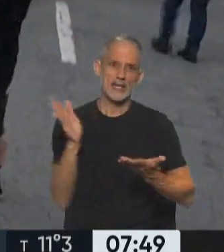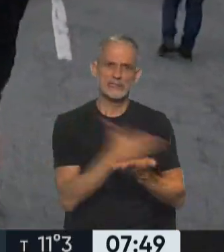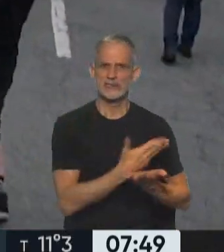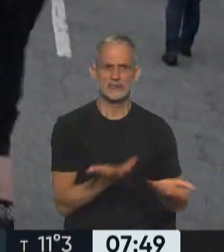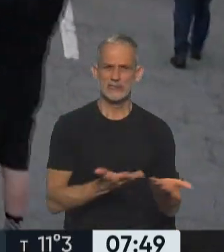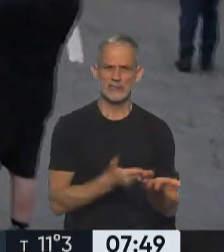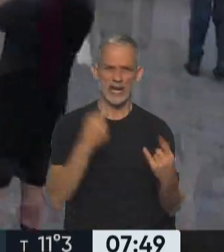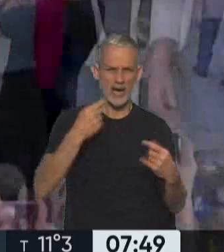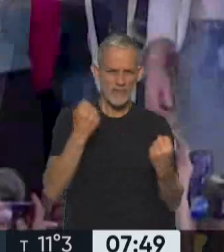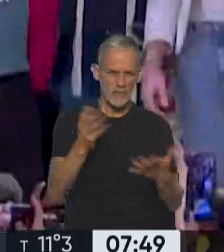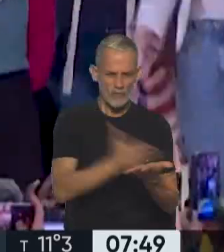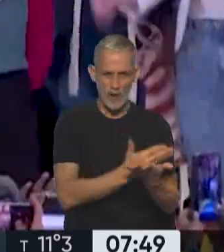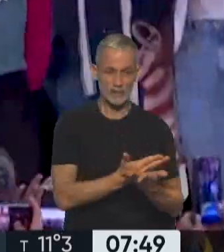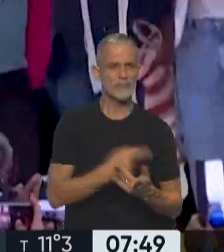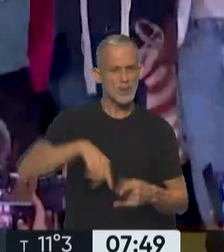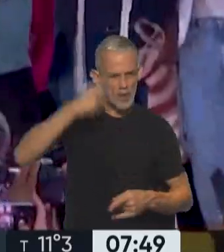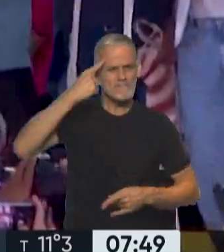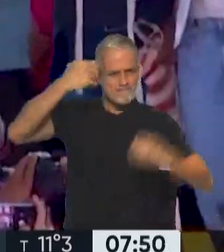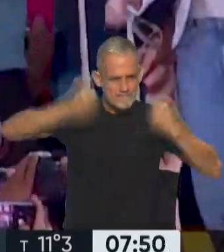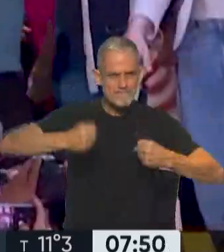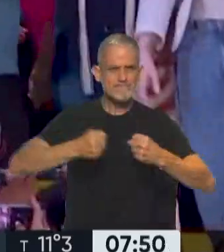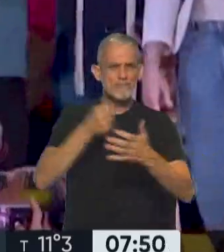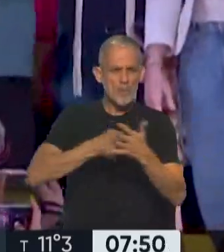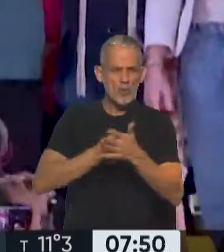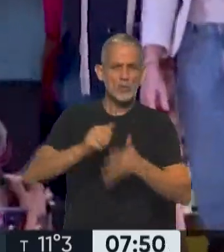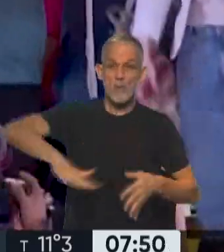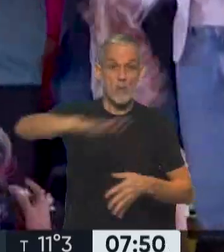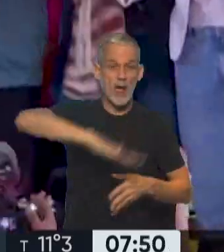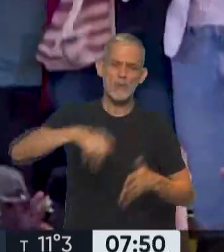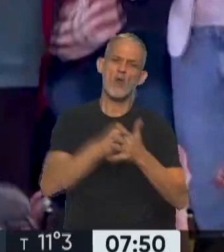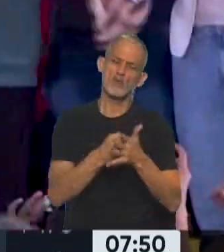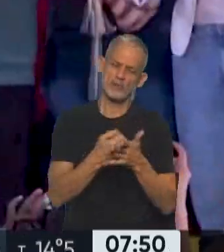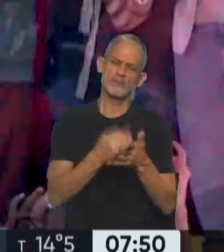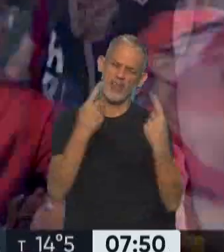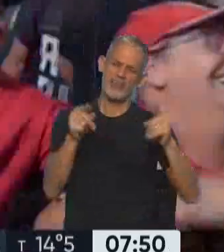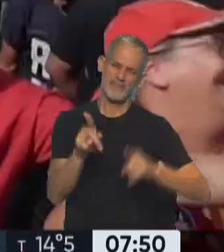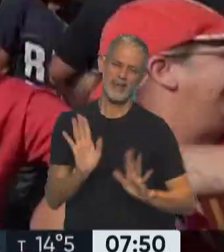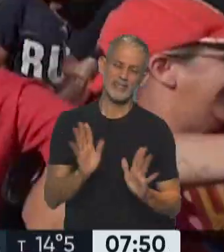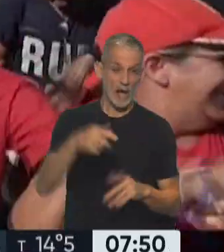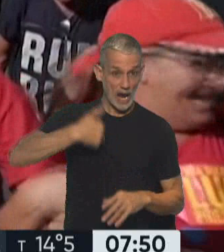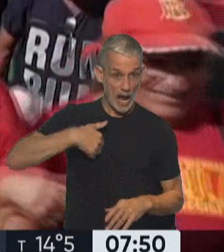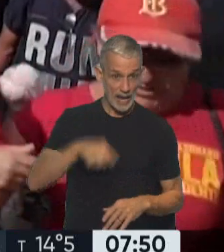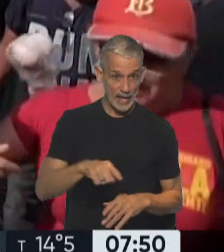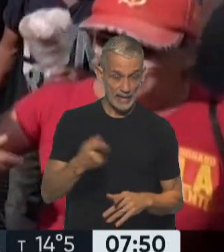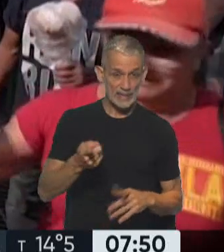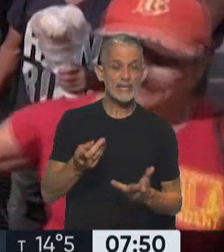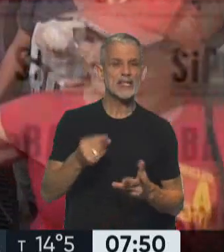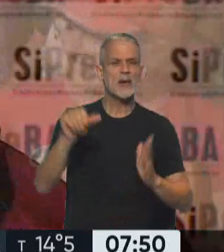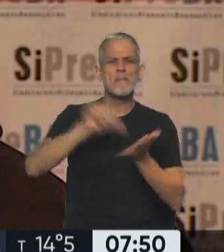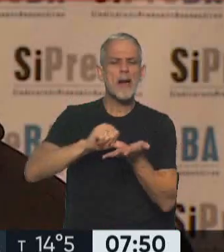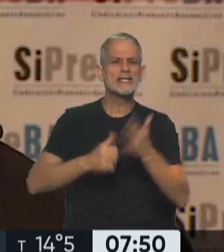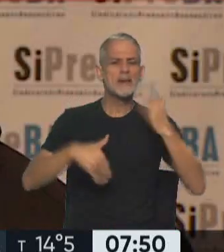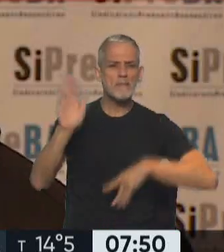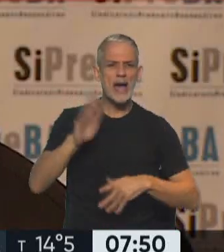creciendo en el pueblo, en la lucha del pueblo trabajador organizado, y es eso que hace la diferencia. Acá en Argentina es el país donde más